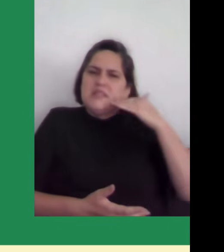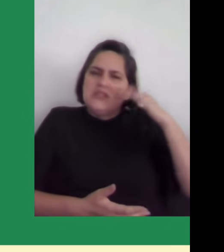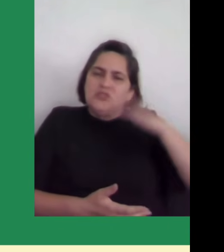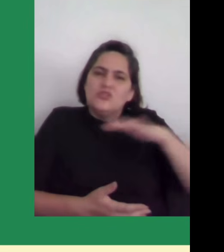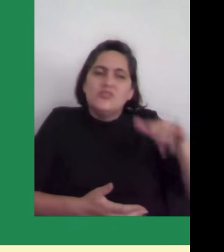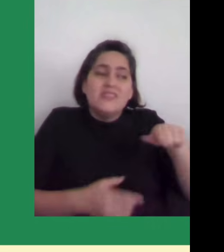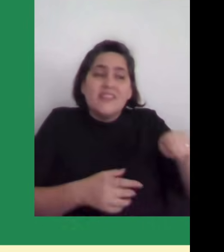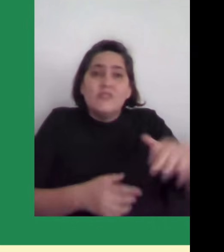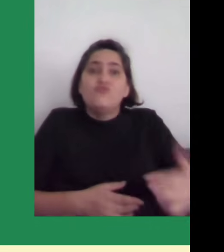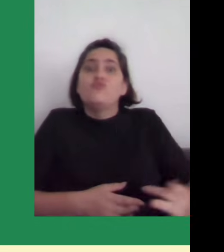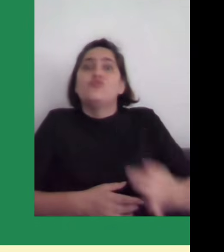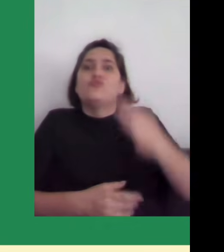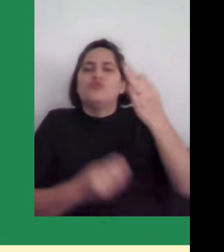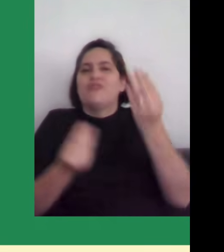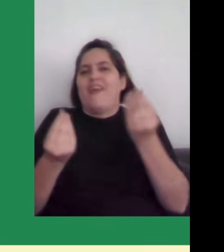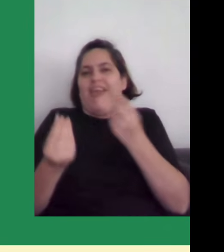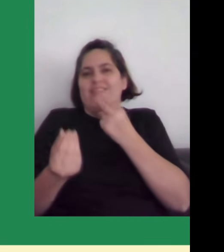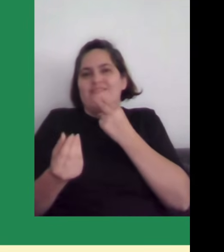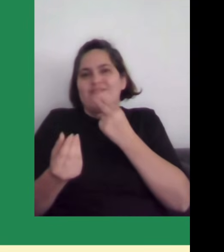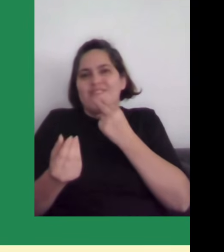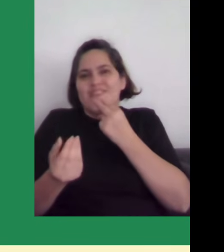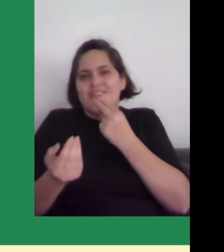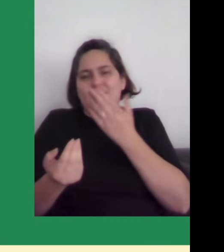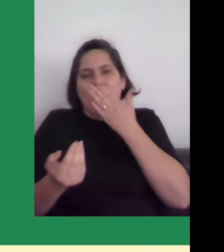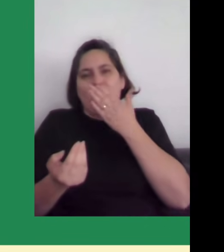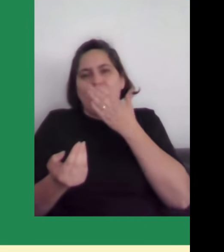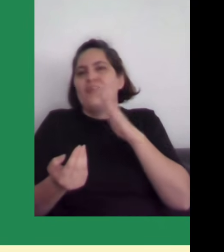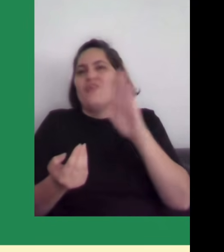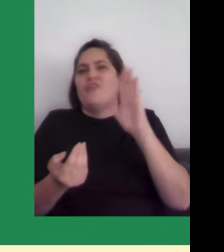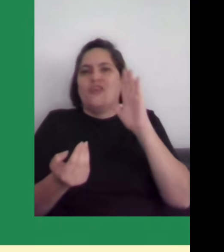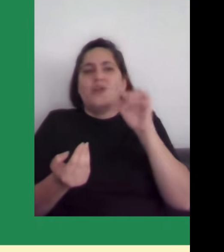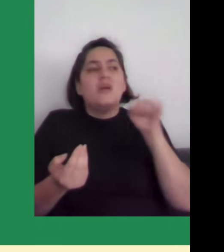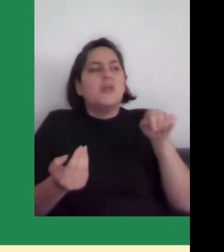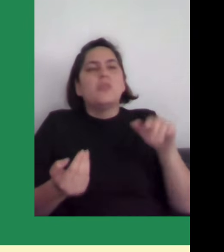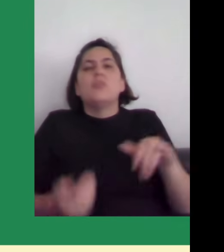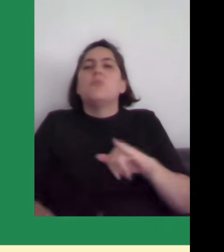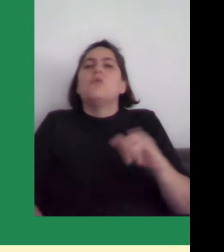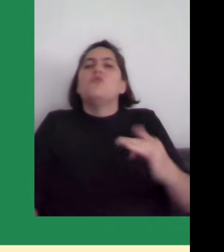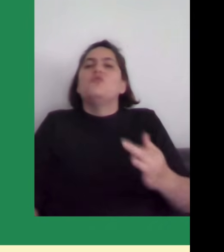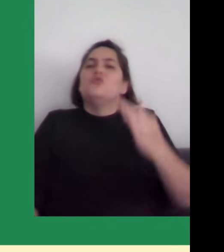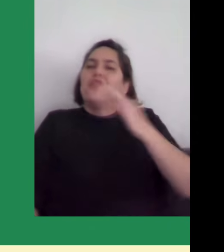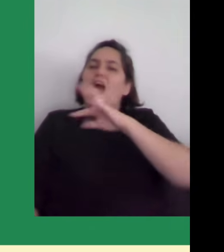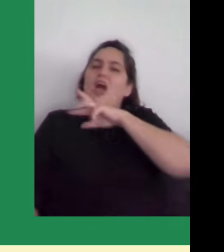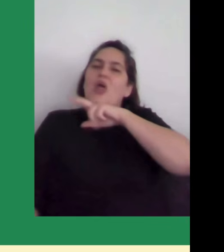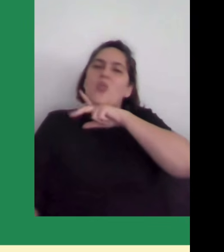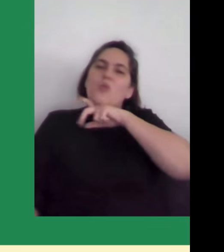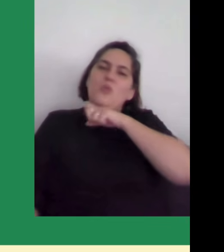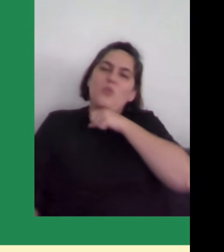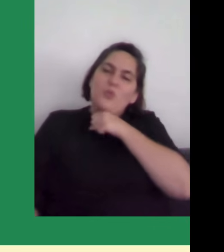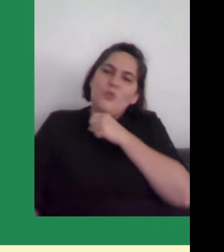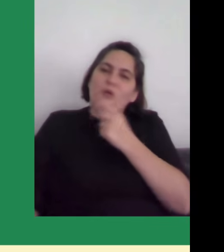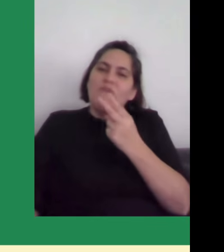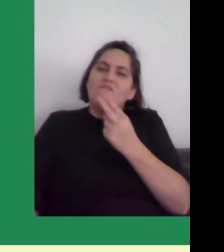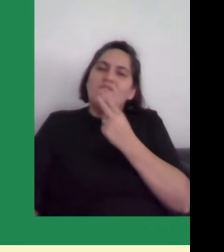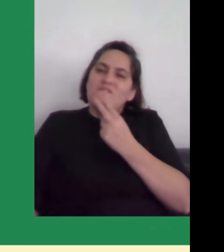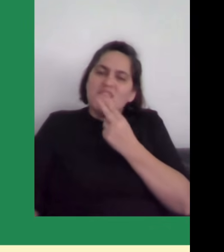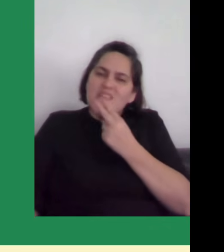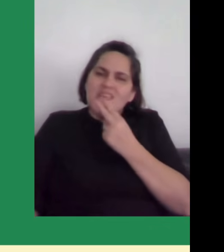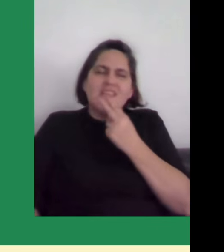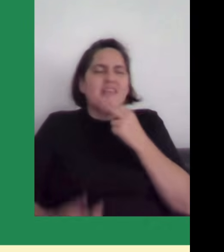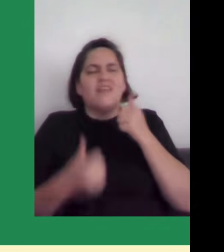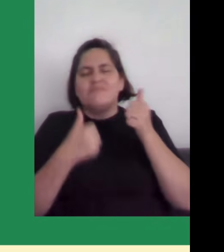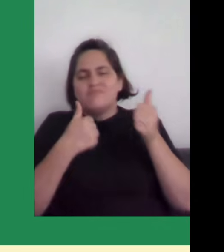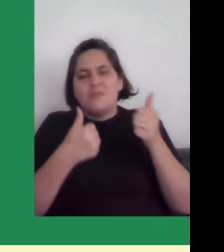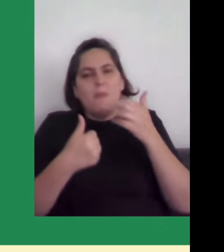niños, niñas, futuros, nuestros futuros adultos, sea una gran vida y